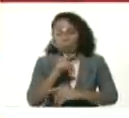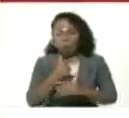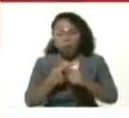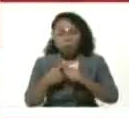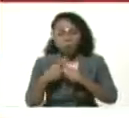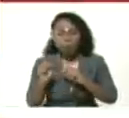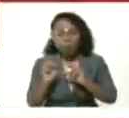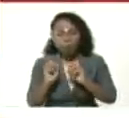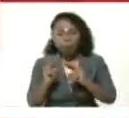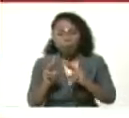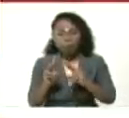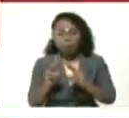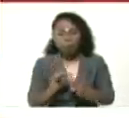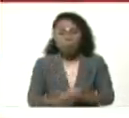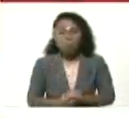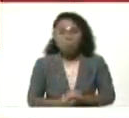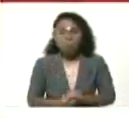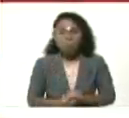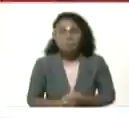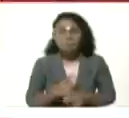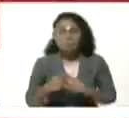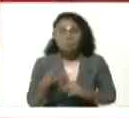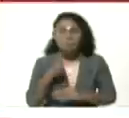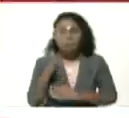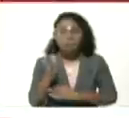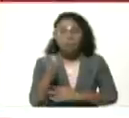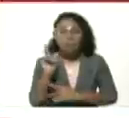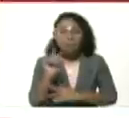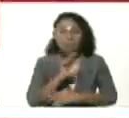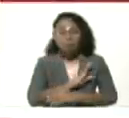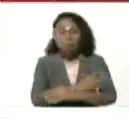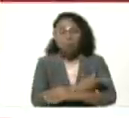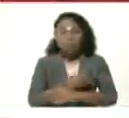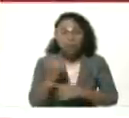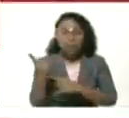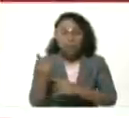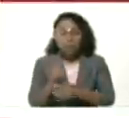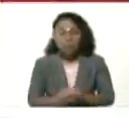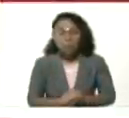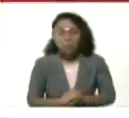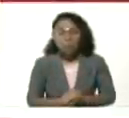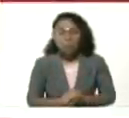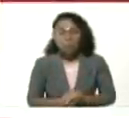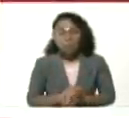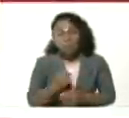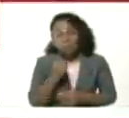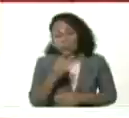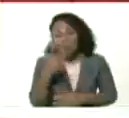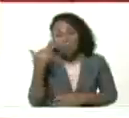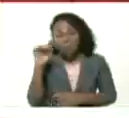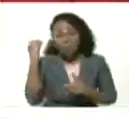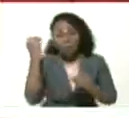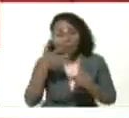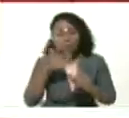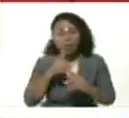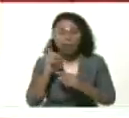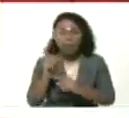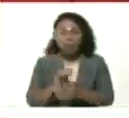otra opción. Pero ahí está esa fuerte, ese fuerte. Bueno, tenemos una instrucción para